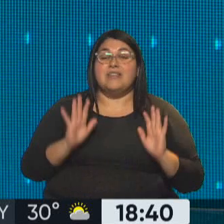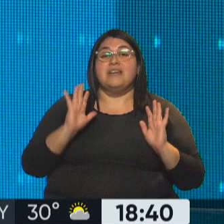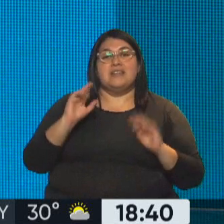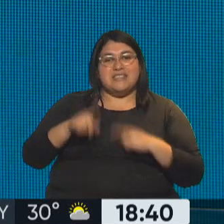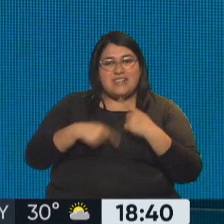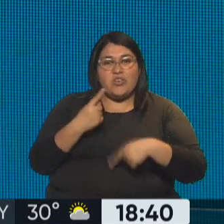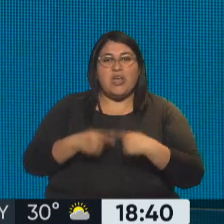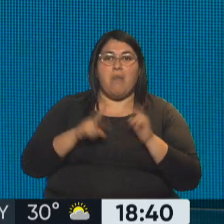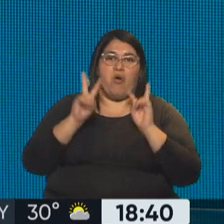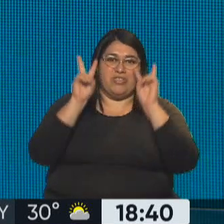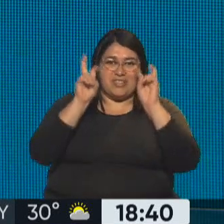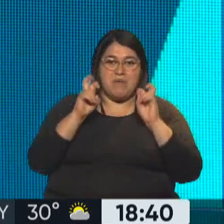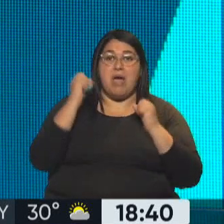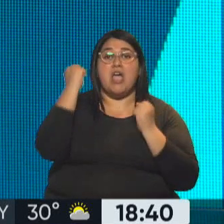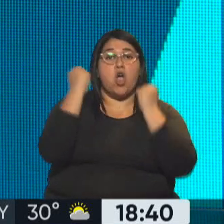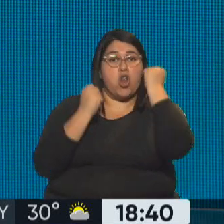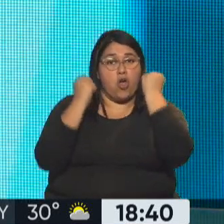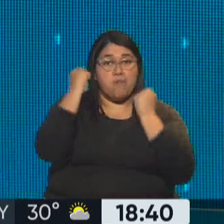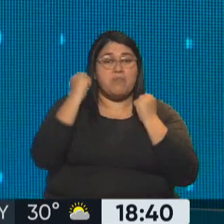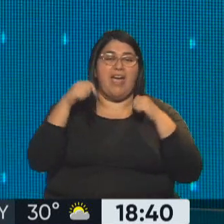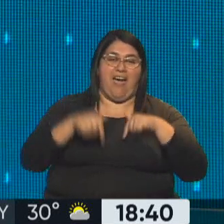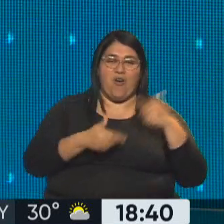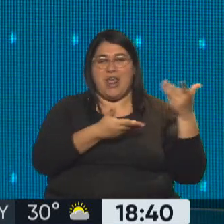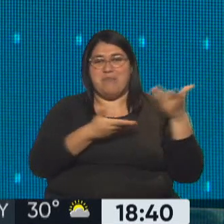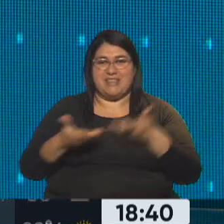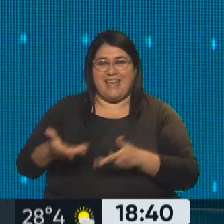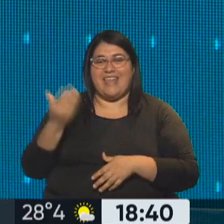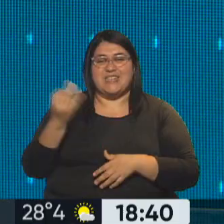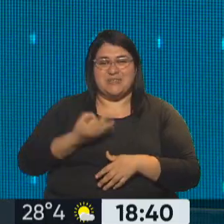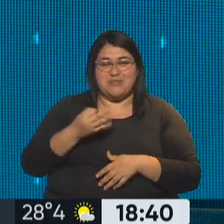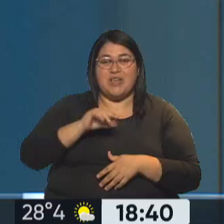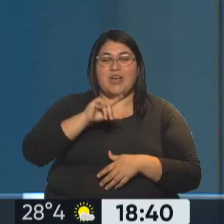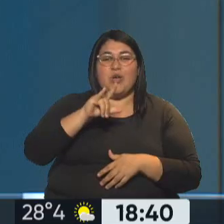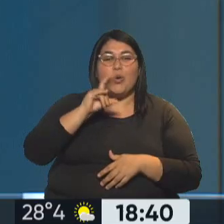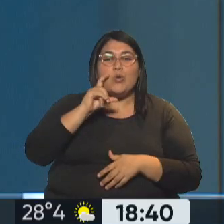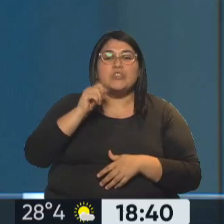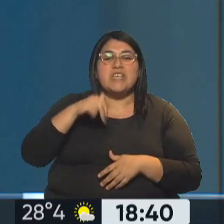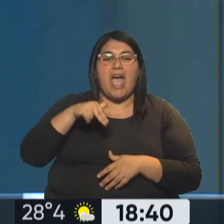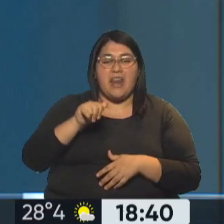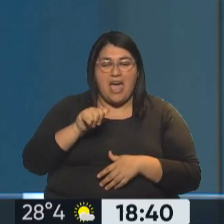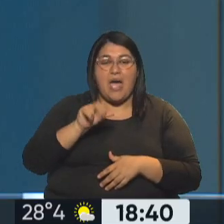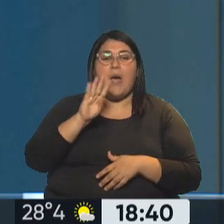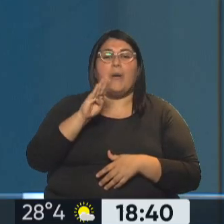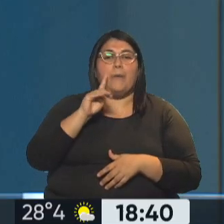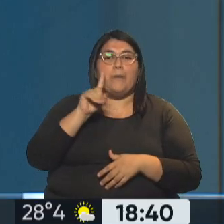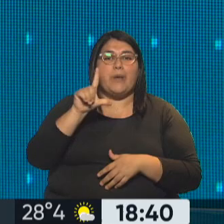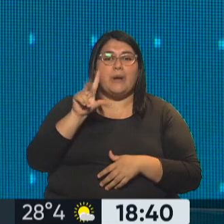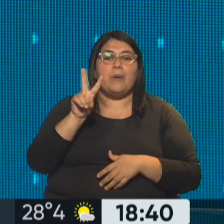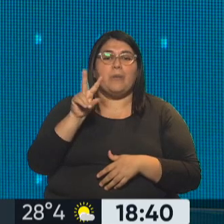Y seguimos con temas que tienen que ver con la economía, pero ahora con una invitada muy especial, que es Luciana Bilbao, que es analista